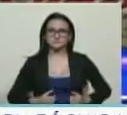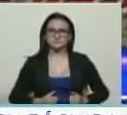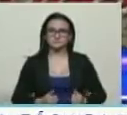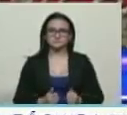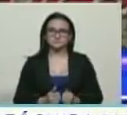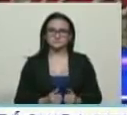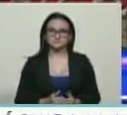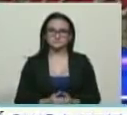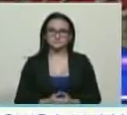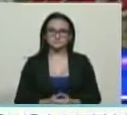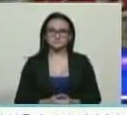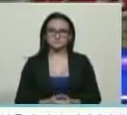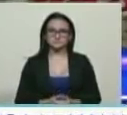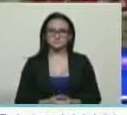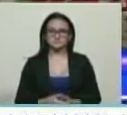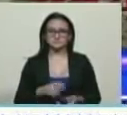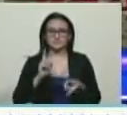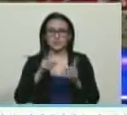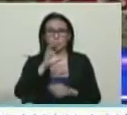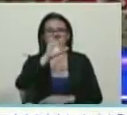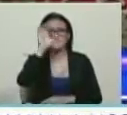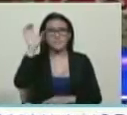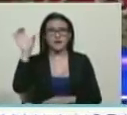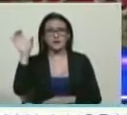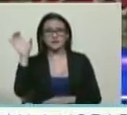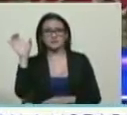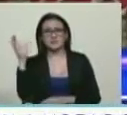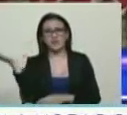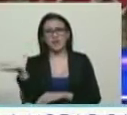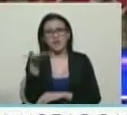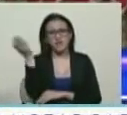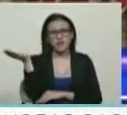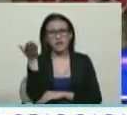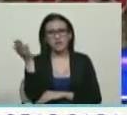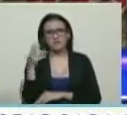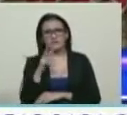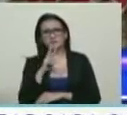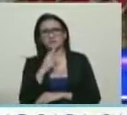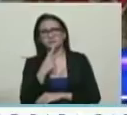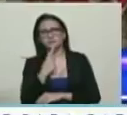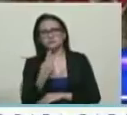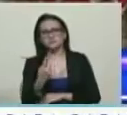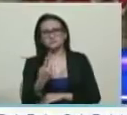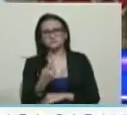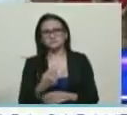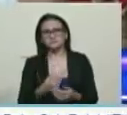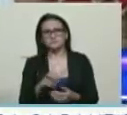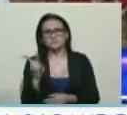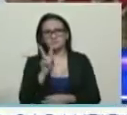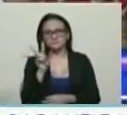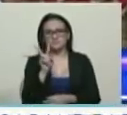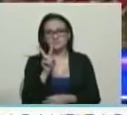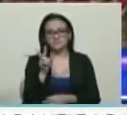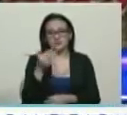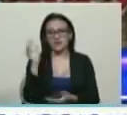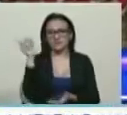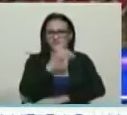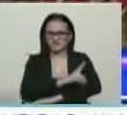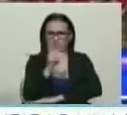Fíjense los países que se jactan diciendo de que aquí hay una supuesta